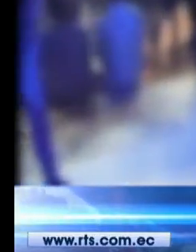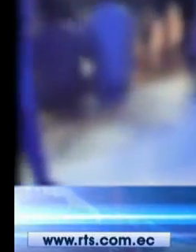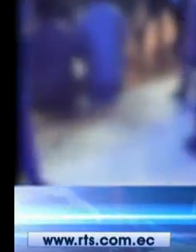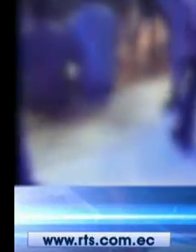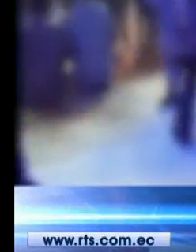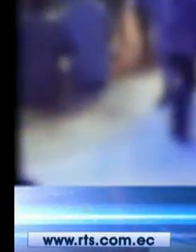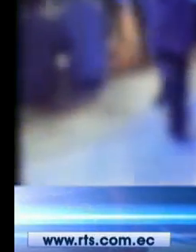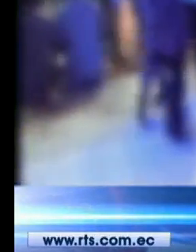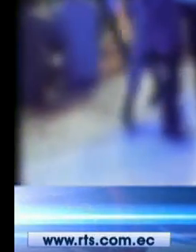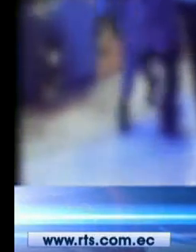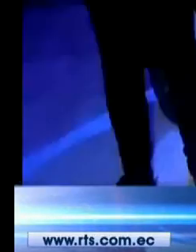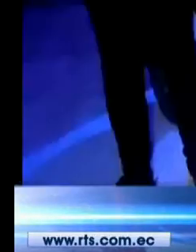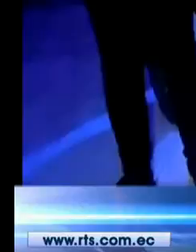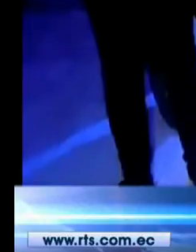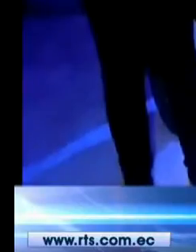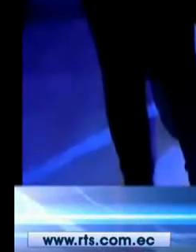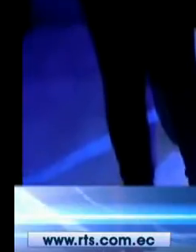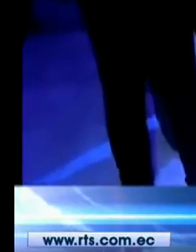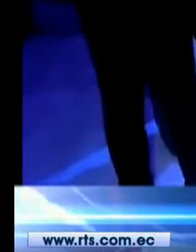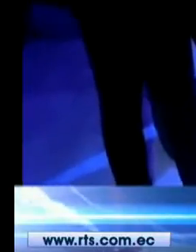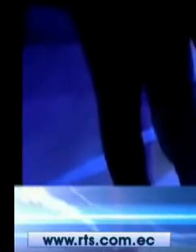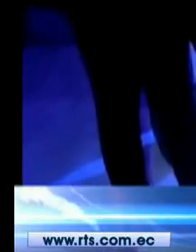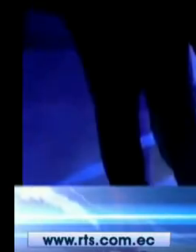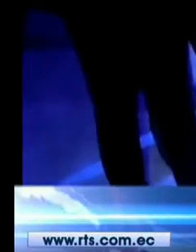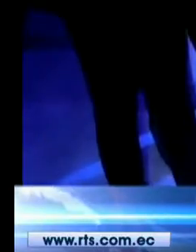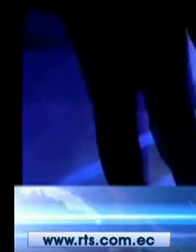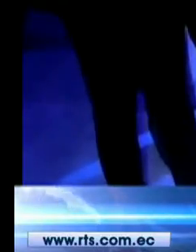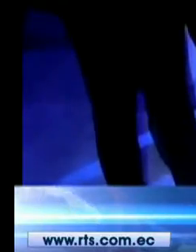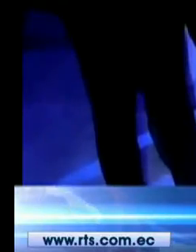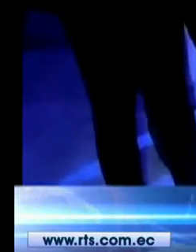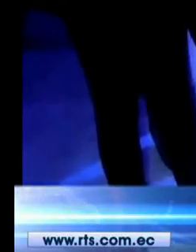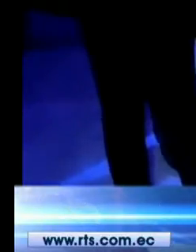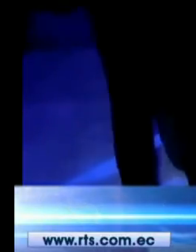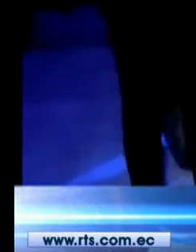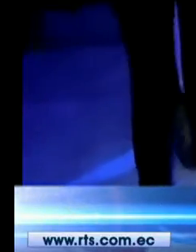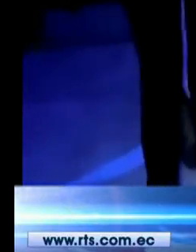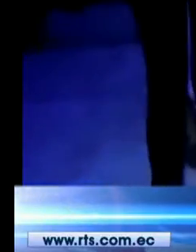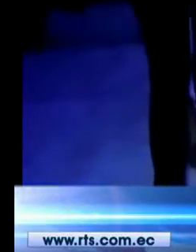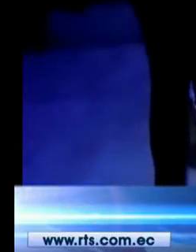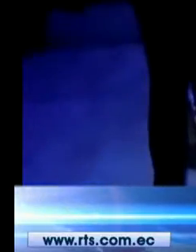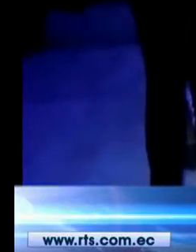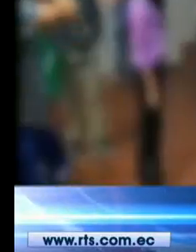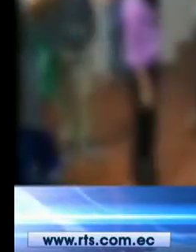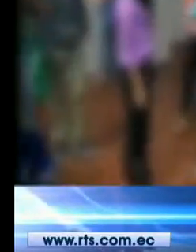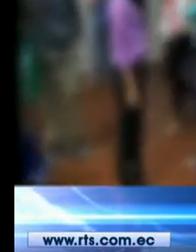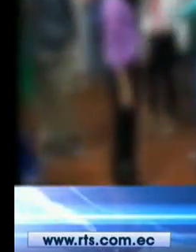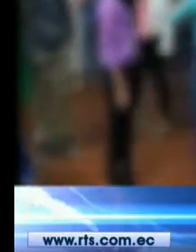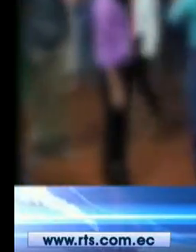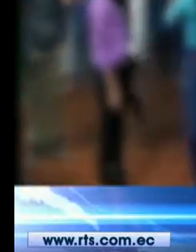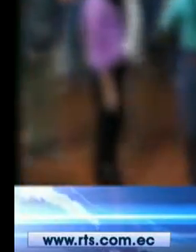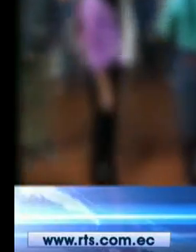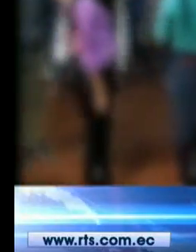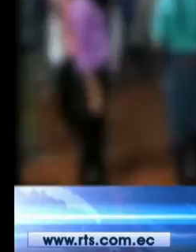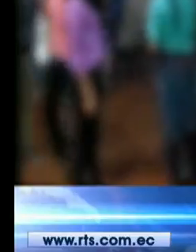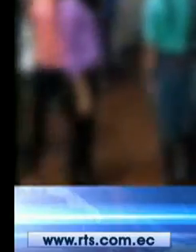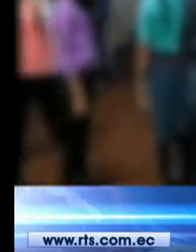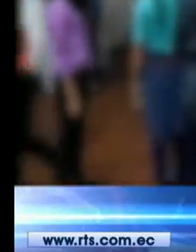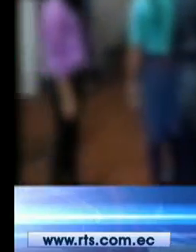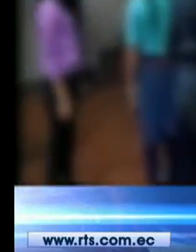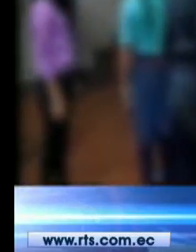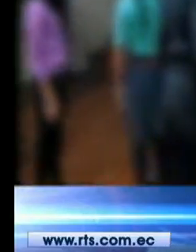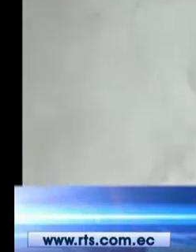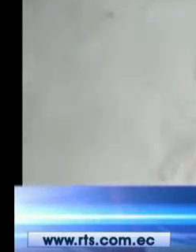¿Sabe dónde está su hijo? Mucha atención. 80 menores de edad fueron encontrados en el interior de una